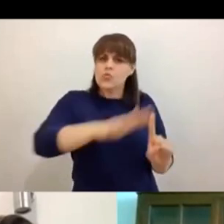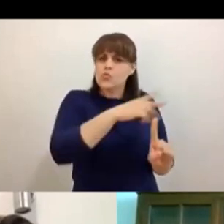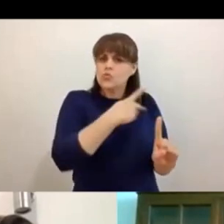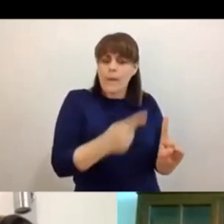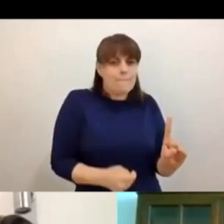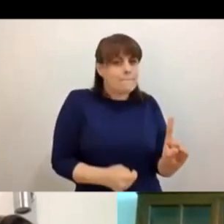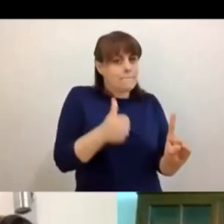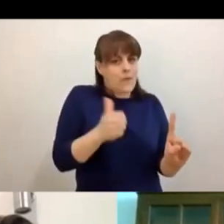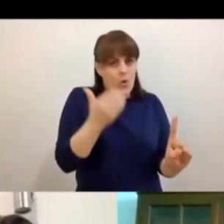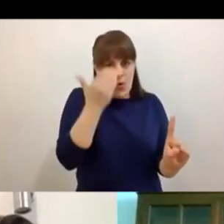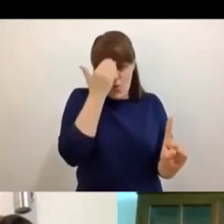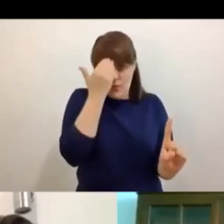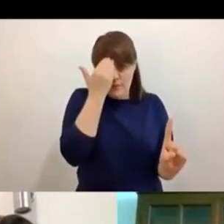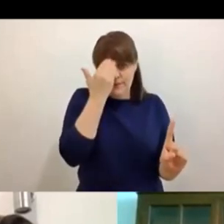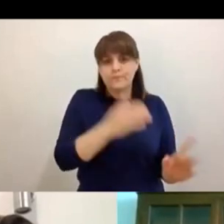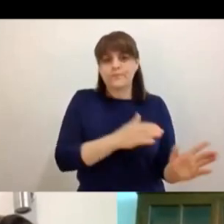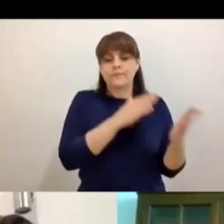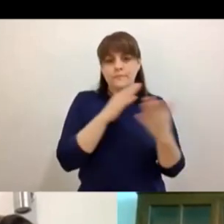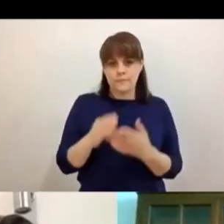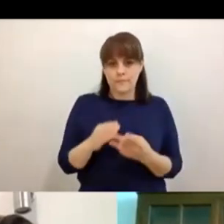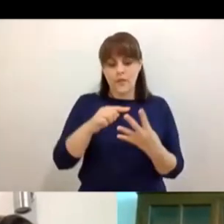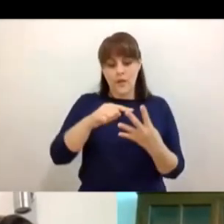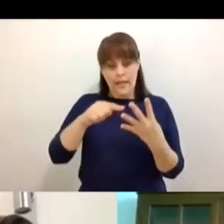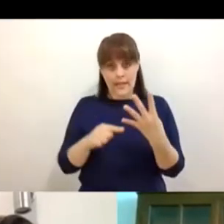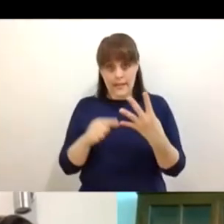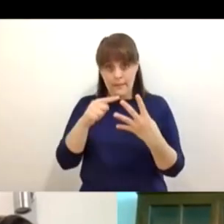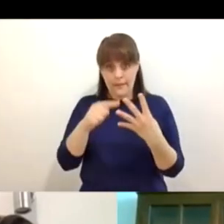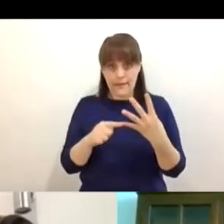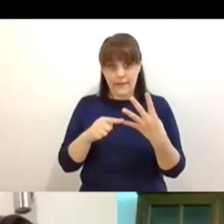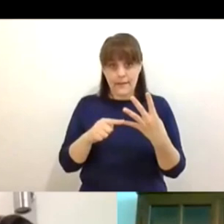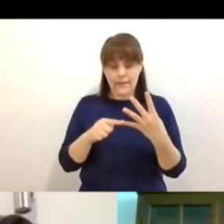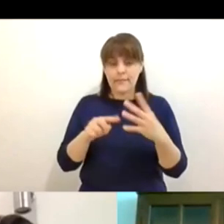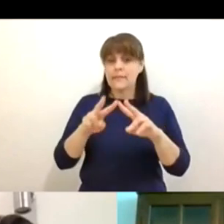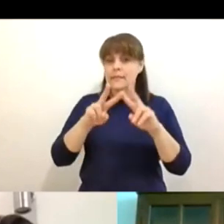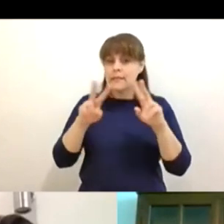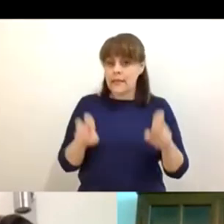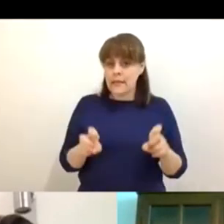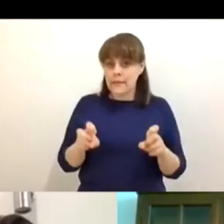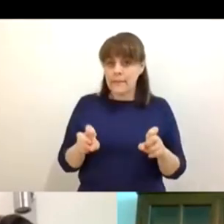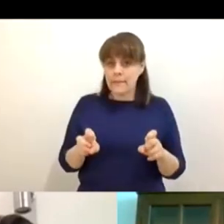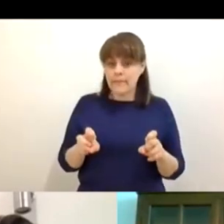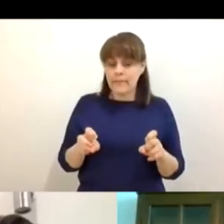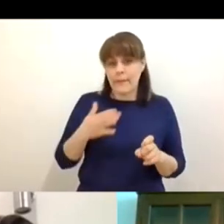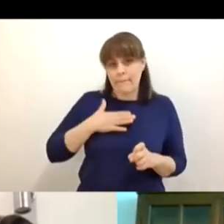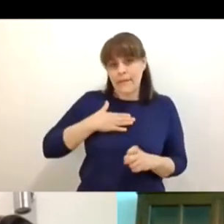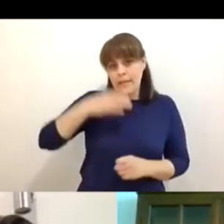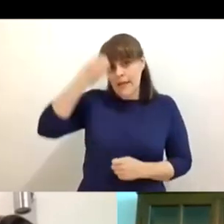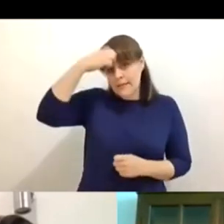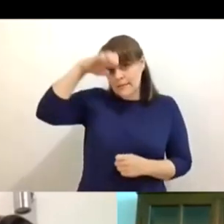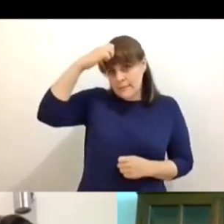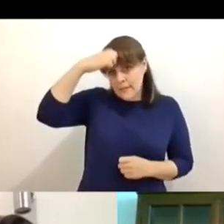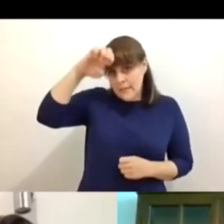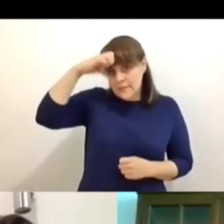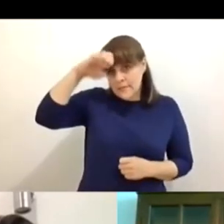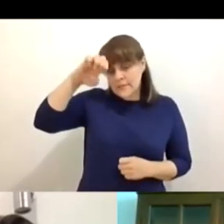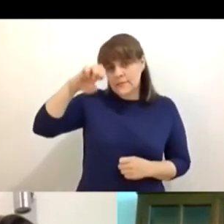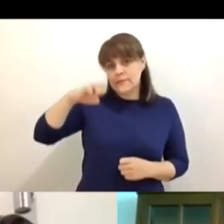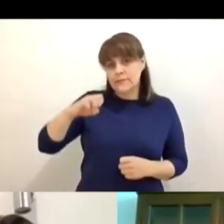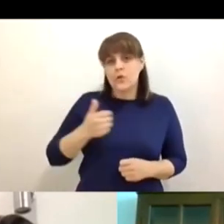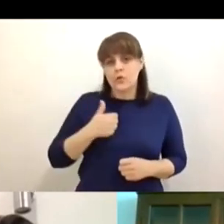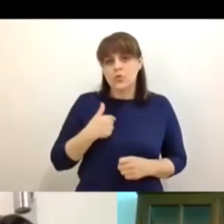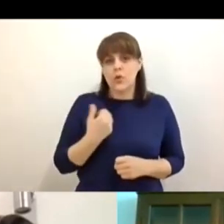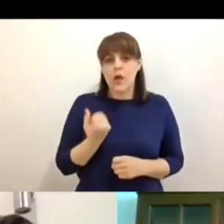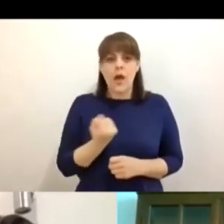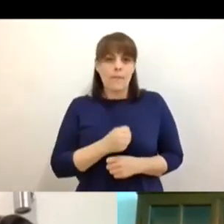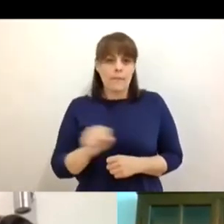sería para concretar el tema relacionado con la visión de lo que tengo yo en la experiencia, en la experticia que he adquirido. Y lo voy a